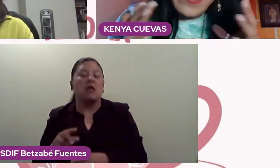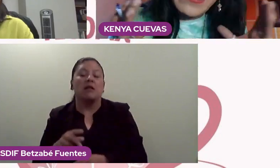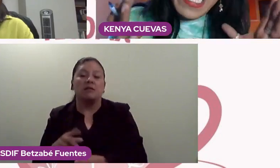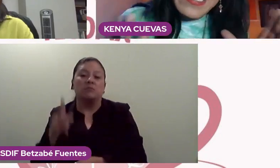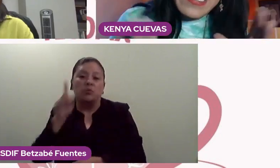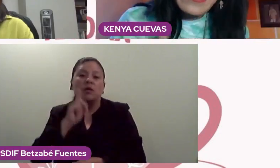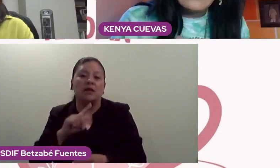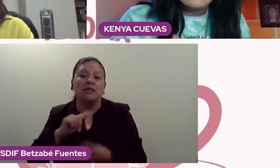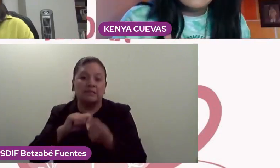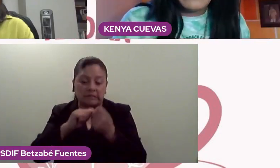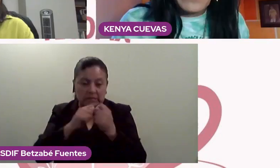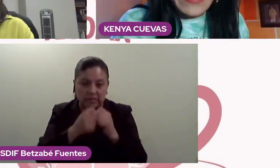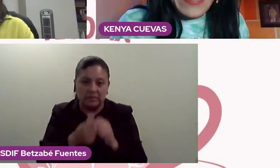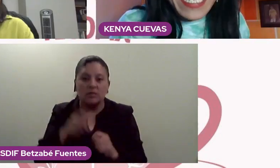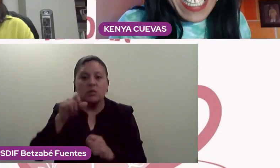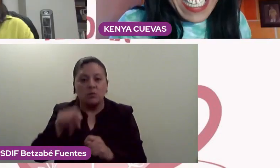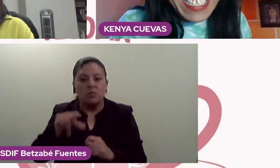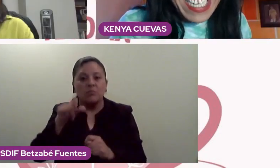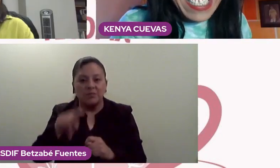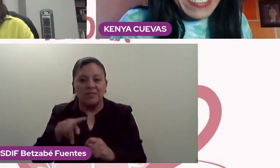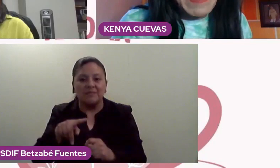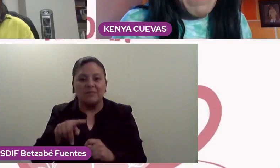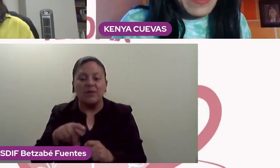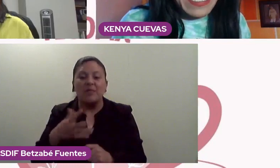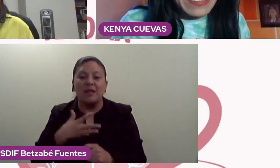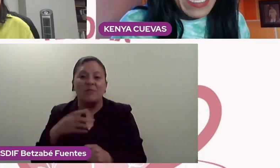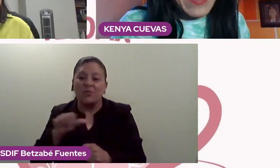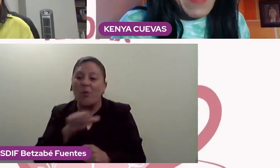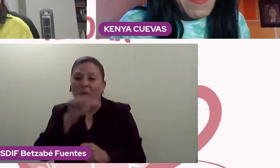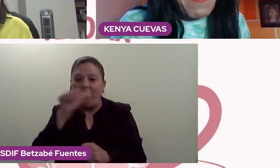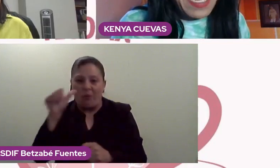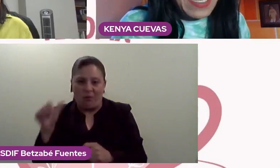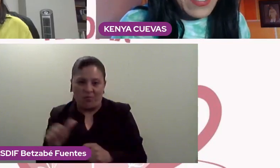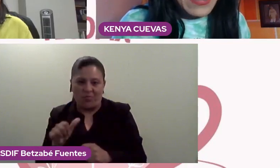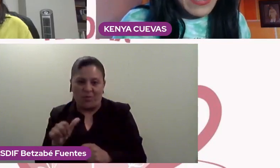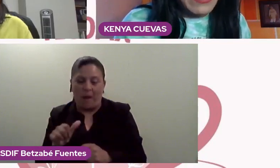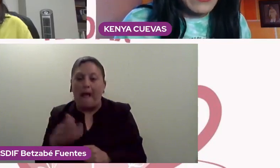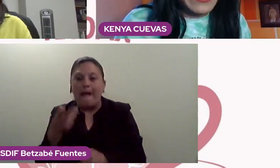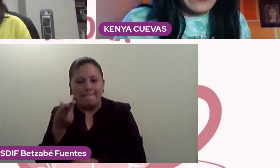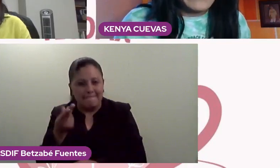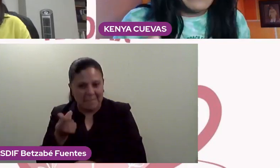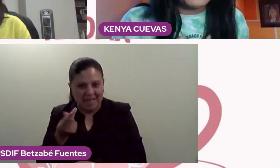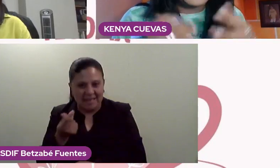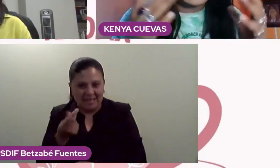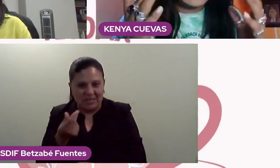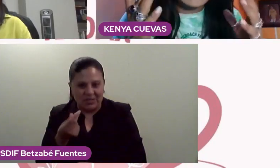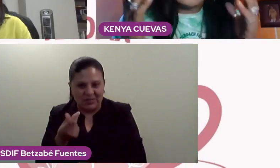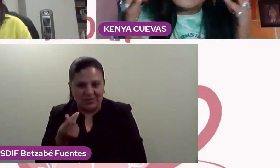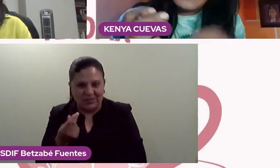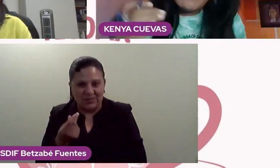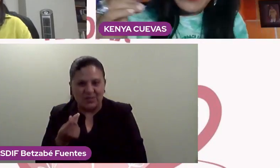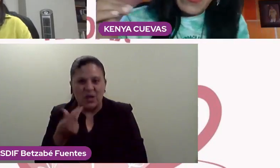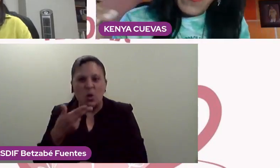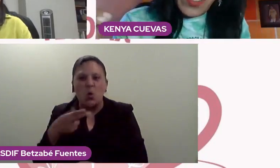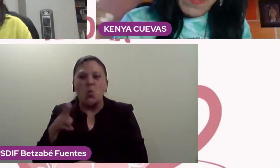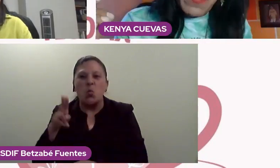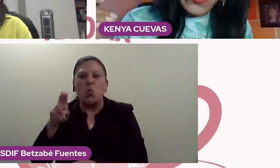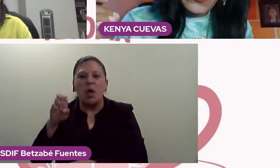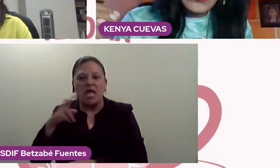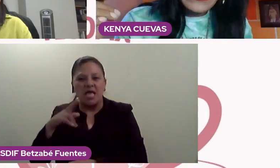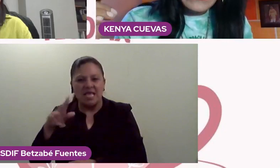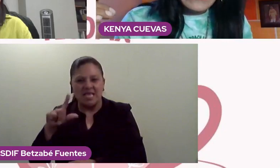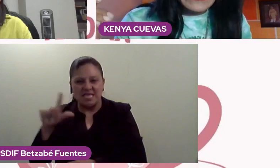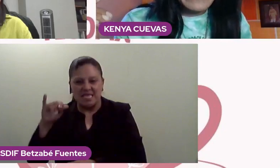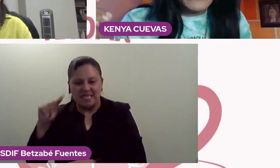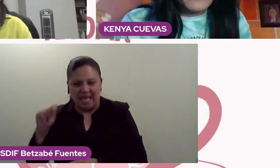tenemos una casa de huellitas tiresias, estamos rescatando también perritos en situación de calle porque encontramos algo muy